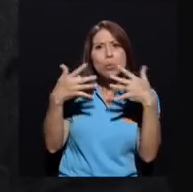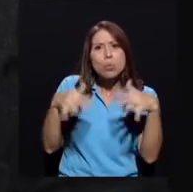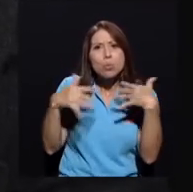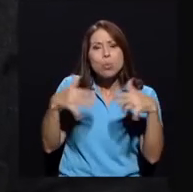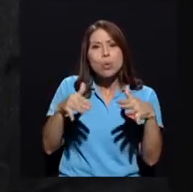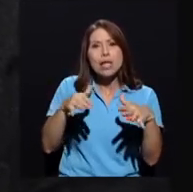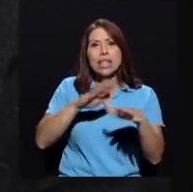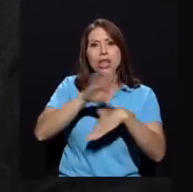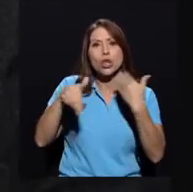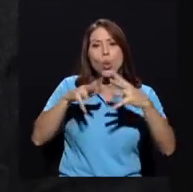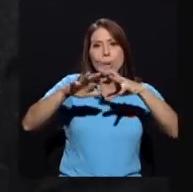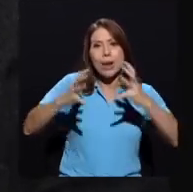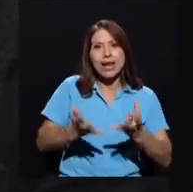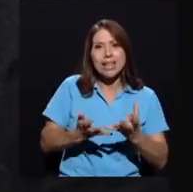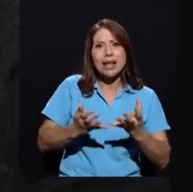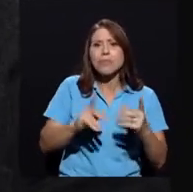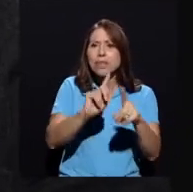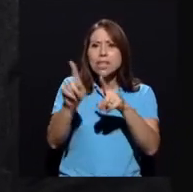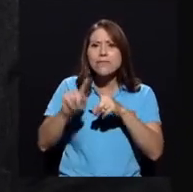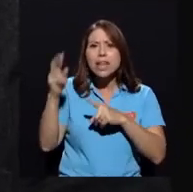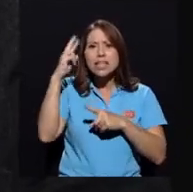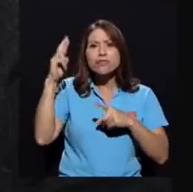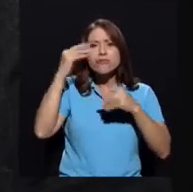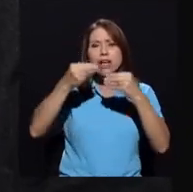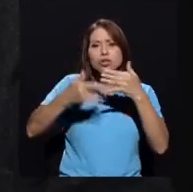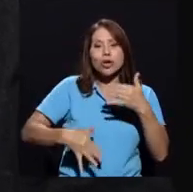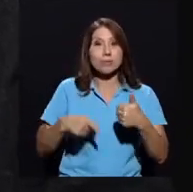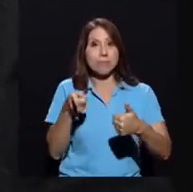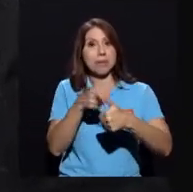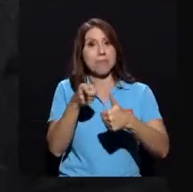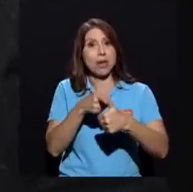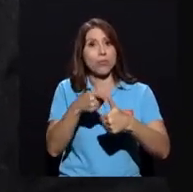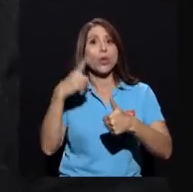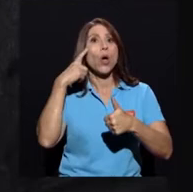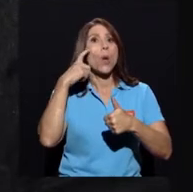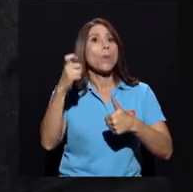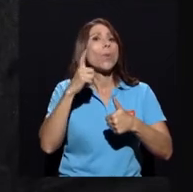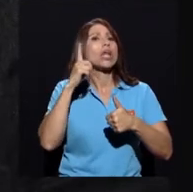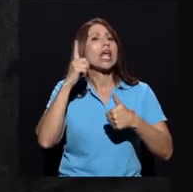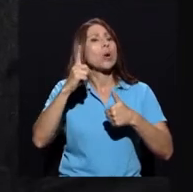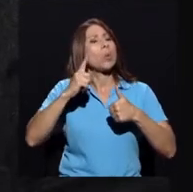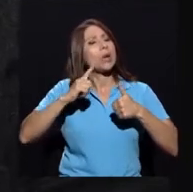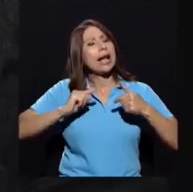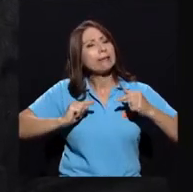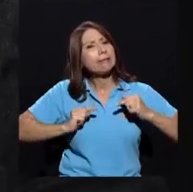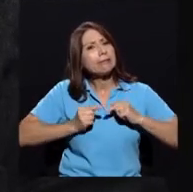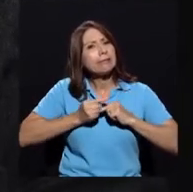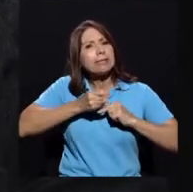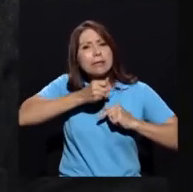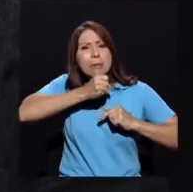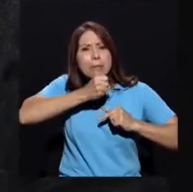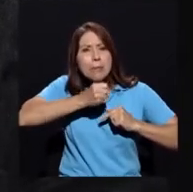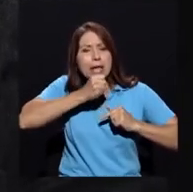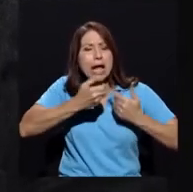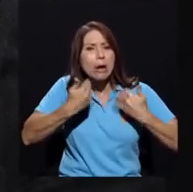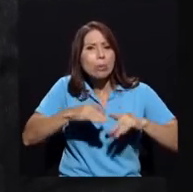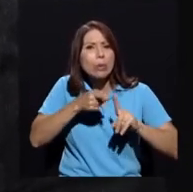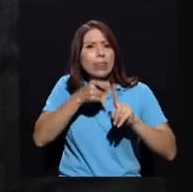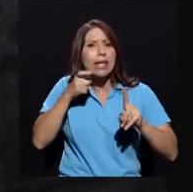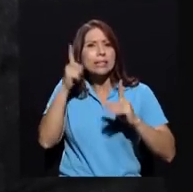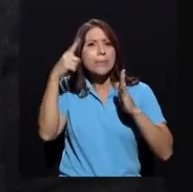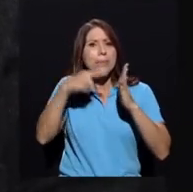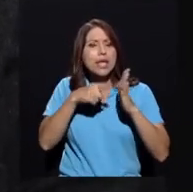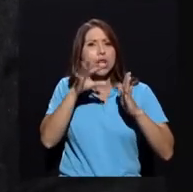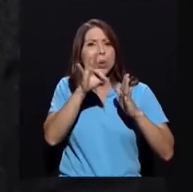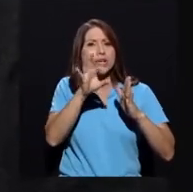múltiples. En primer lugar, porque no se ha cerrado una herida muy vieja que viene desde 1945